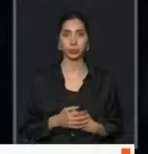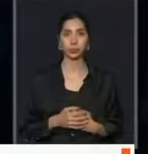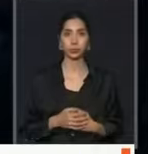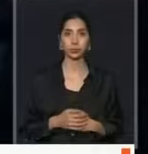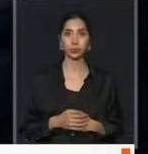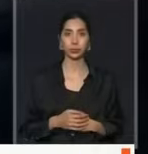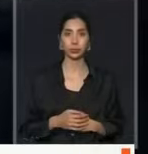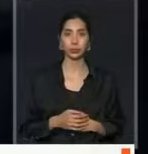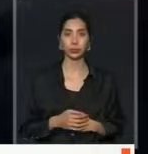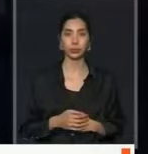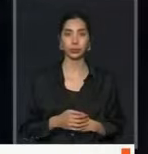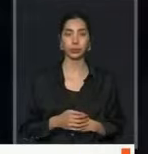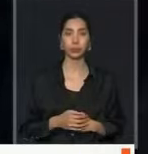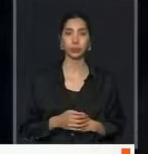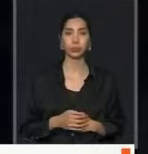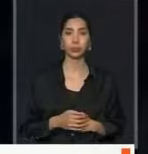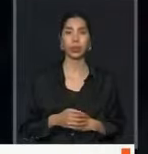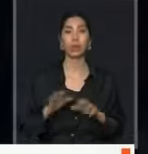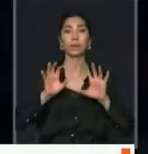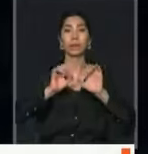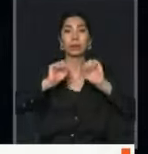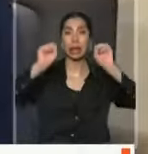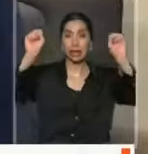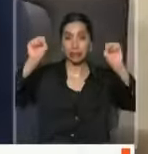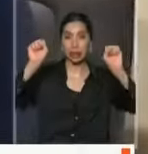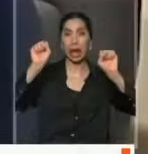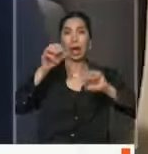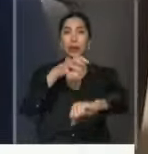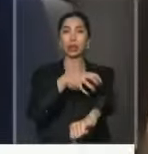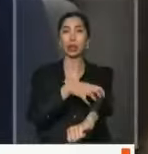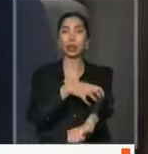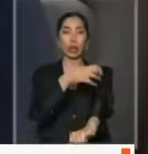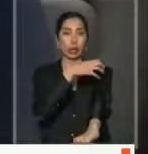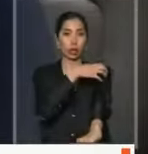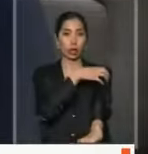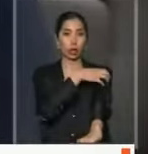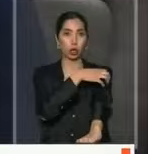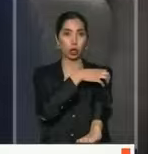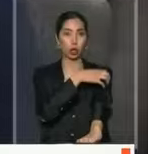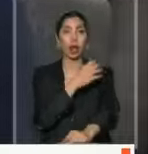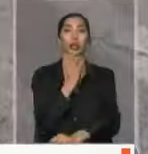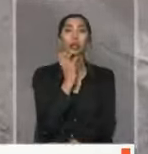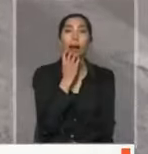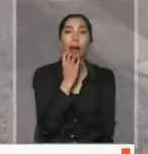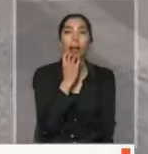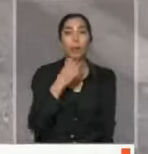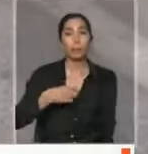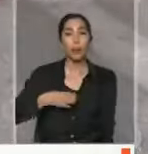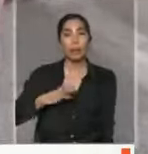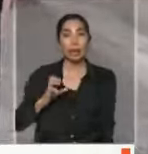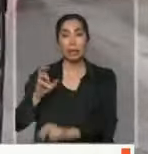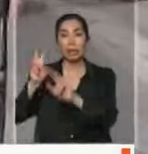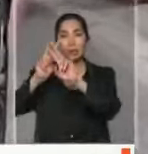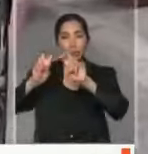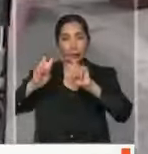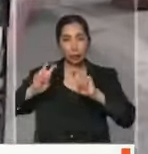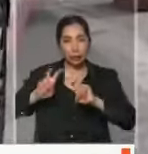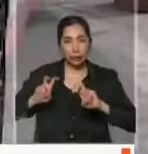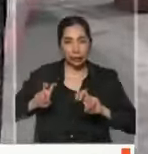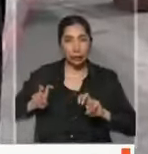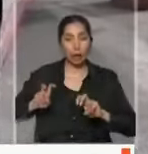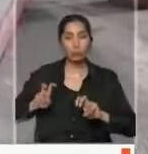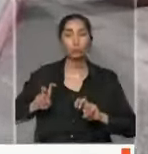Una investigación de meses por parte de la Fiscalía Regional de Antofagasta y la Policía de Investigaciones permitió dar un golpe contundente